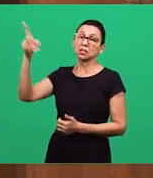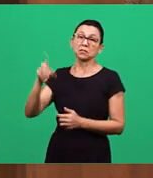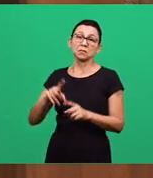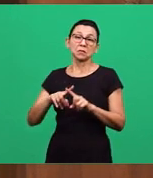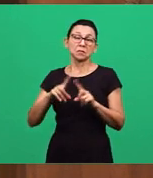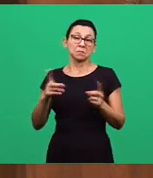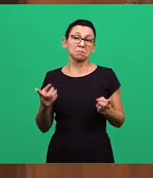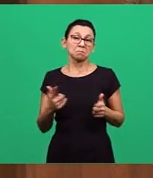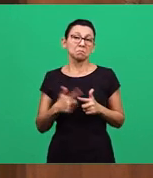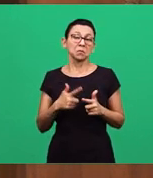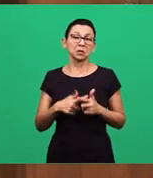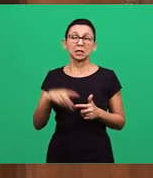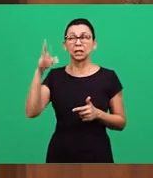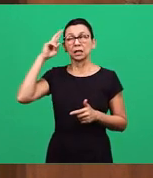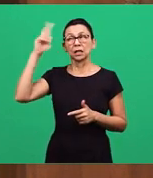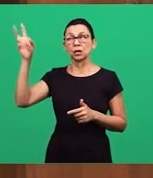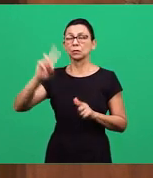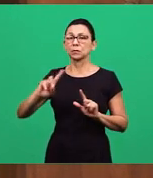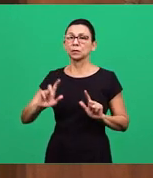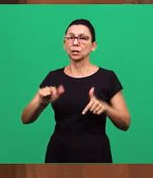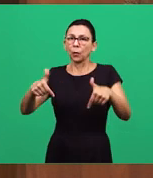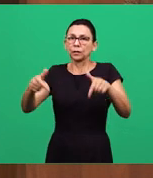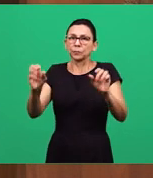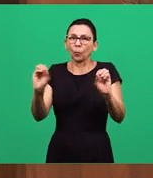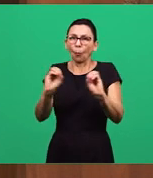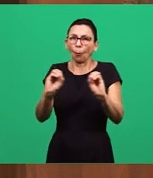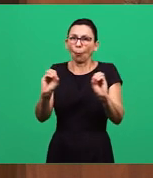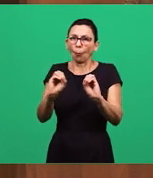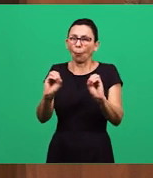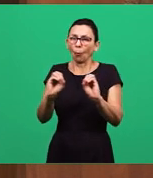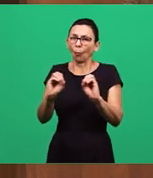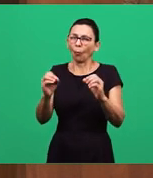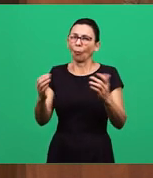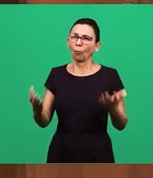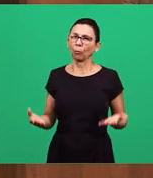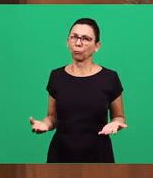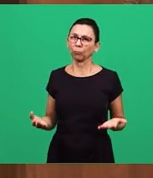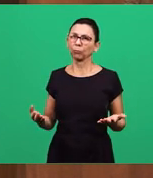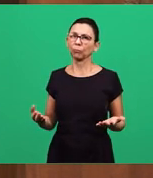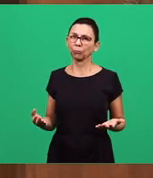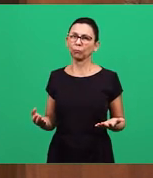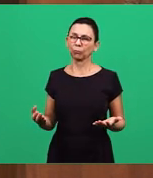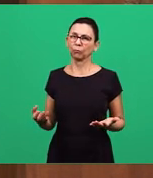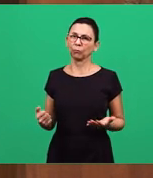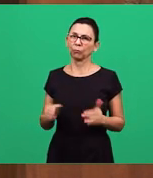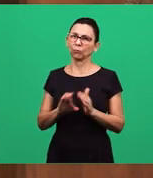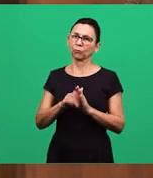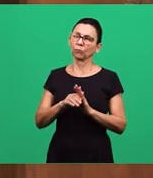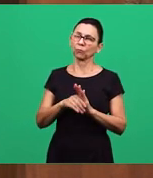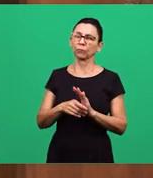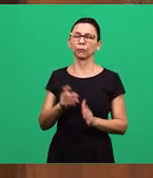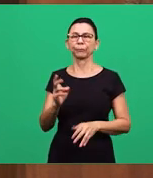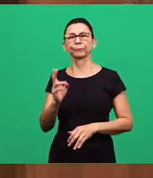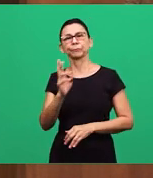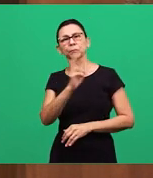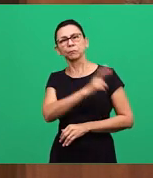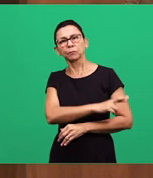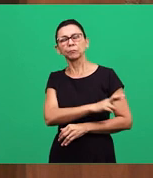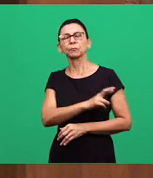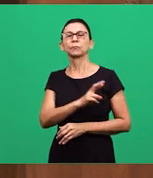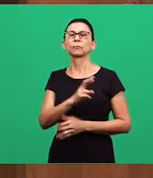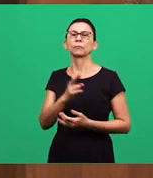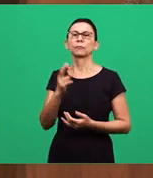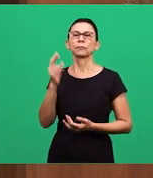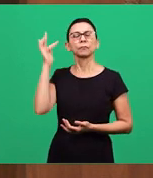se manifestaba más, Israel quería justificar la ausencia de Dios con sus conceptos religiosos, con